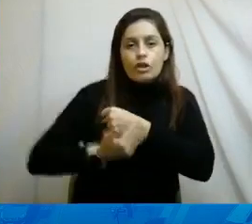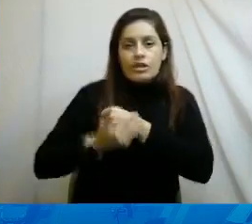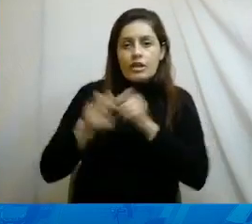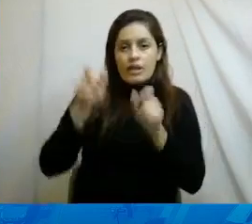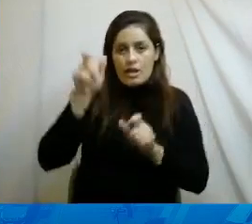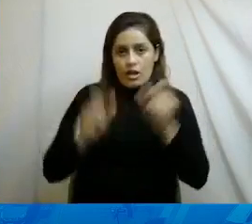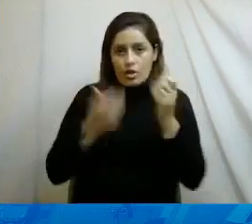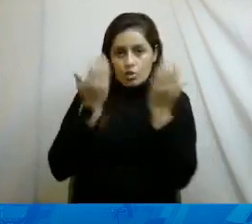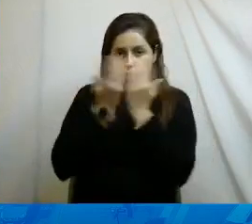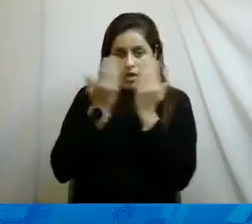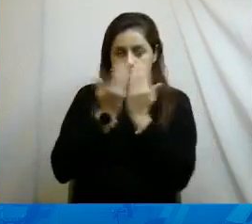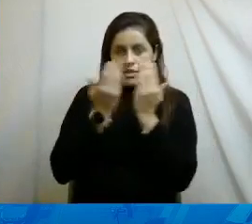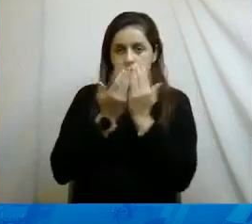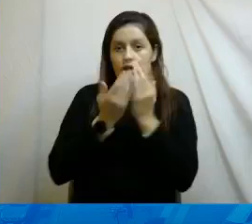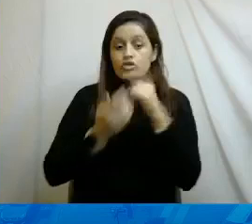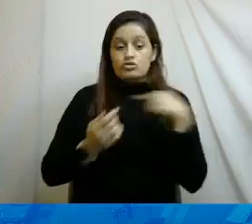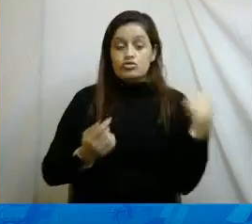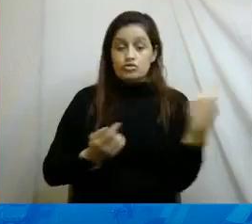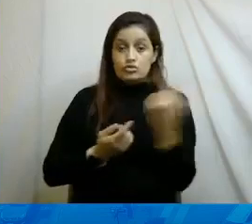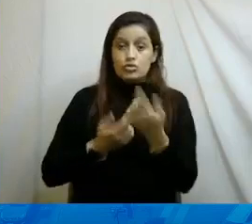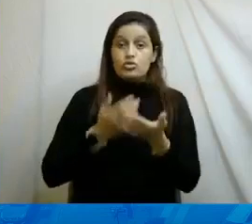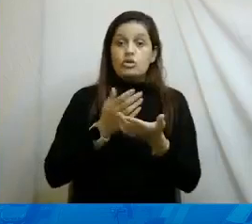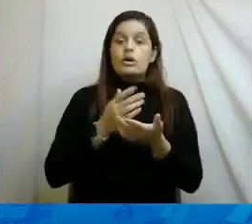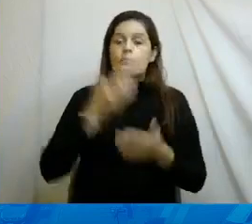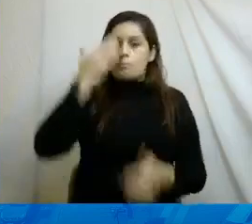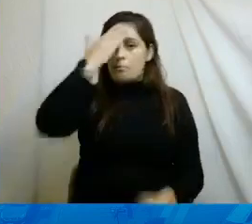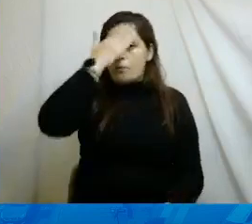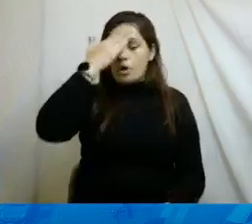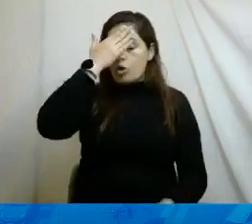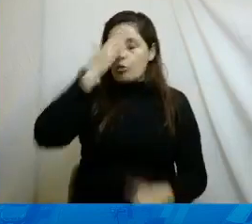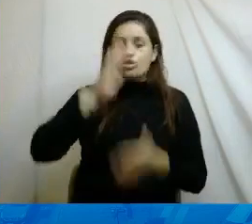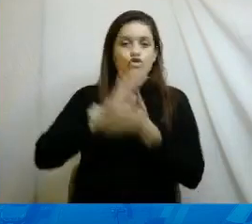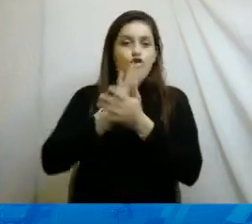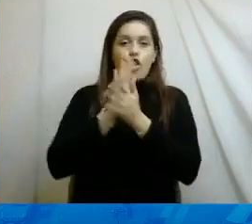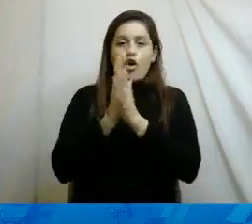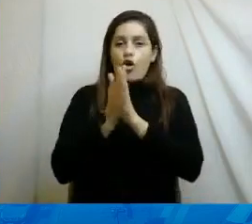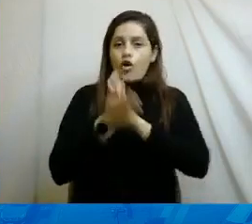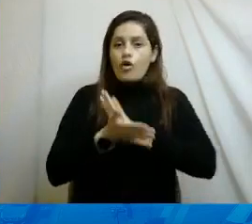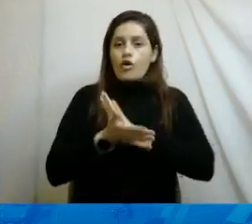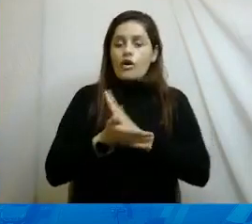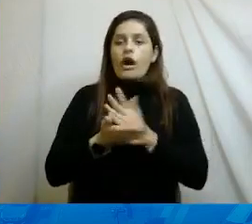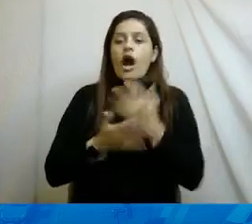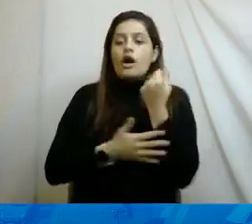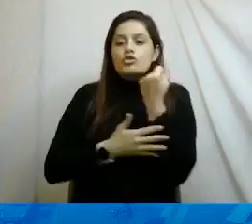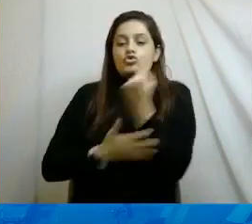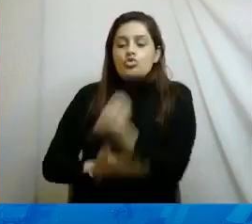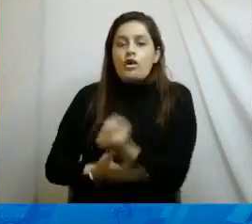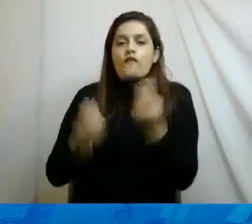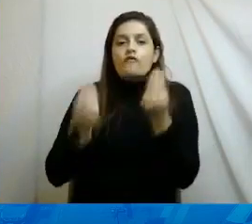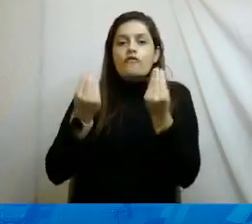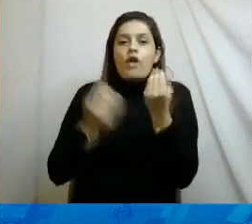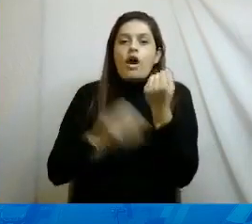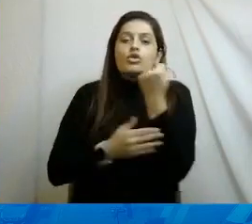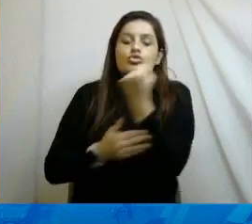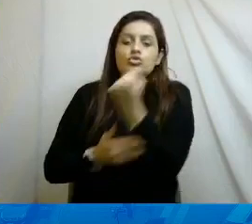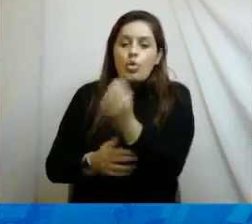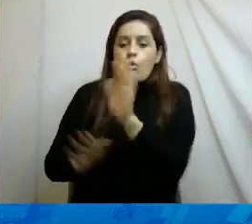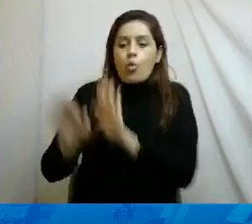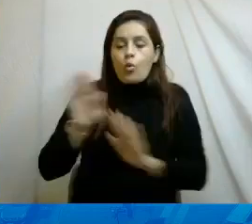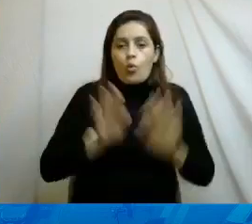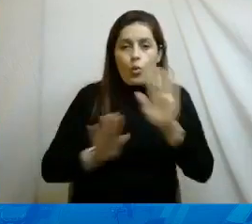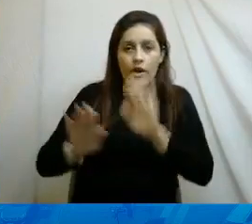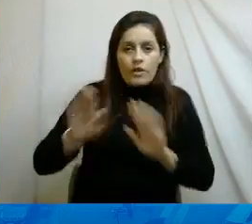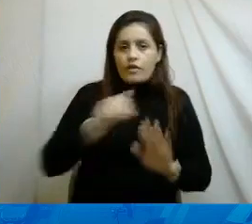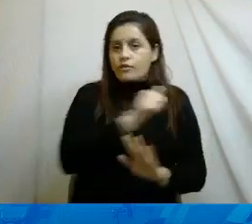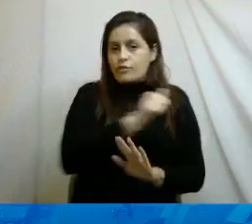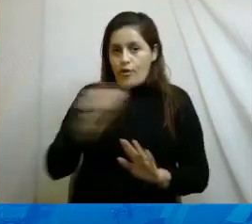estudiantes, puesto que nuestra comunidad se preocupa en toda instancia de velar por el bienestar y el resguardo de todos y todas